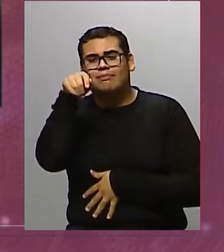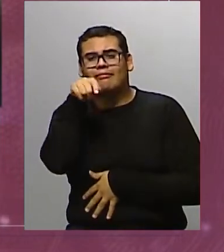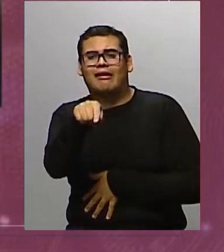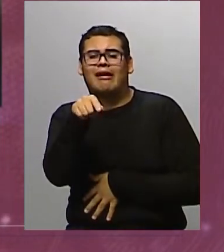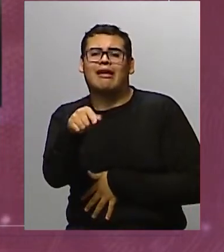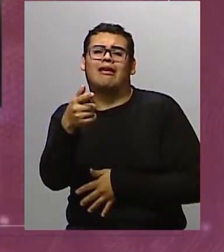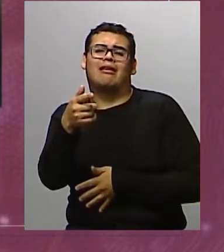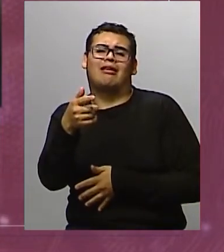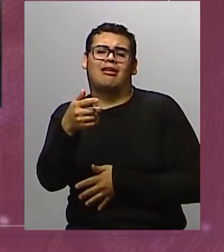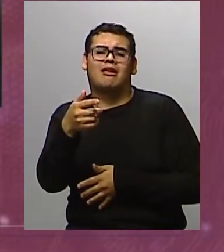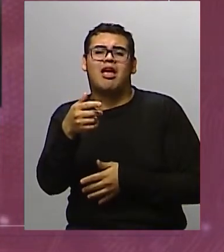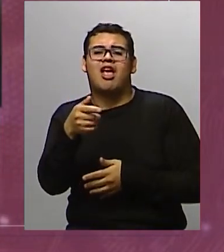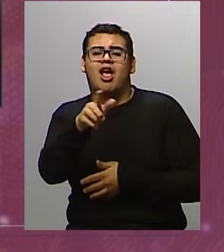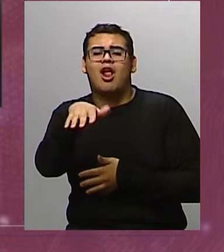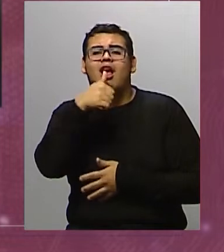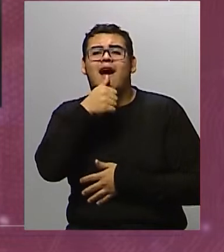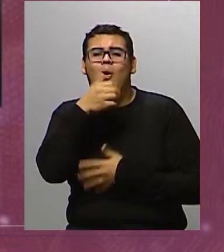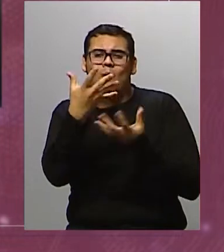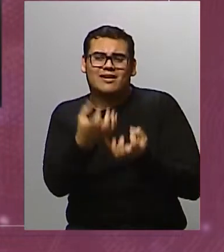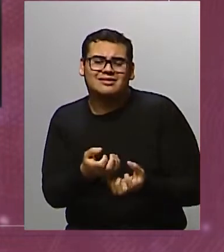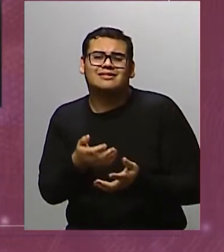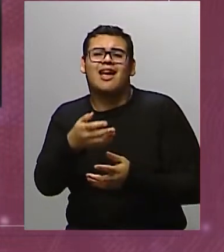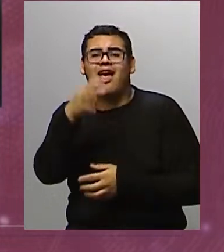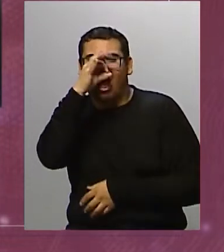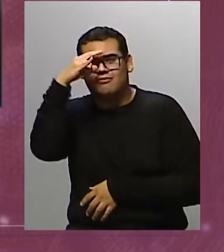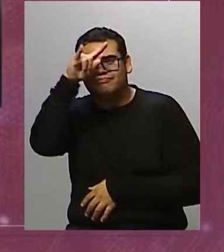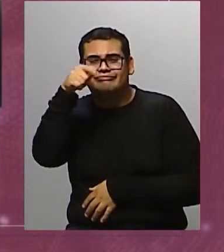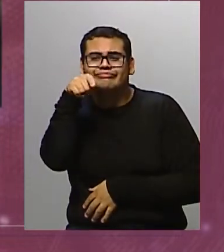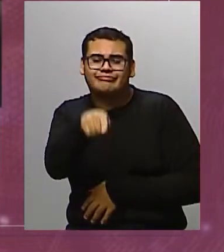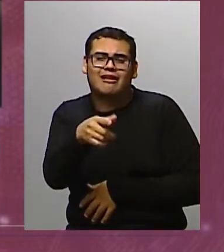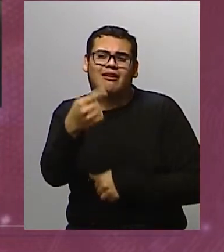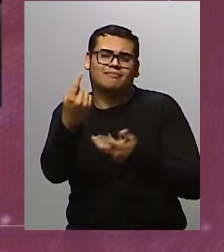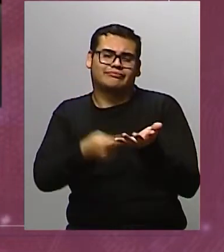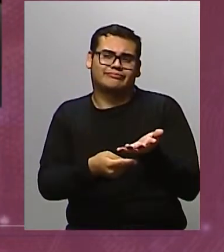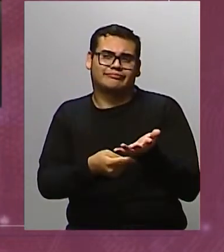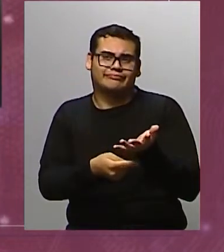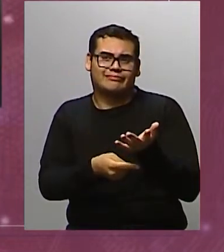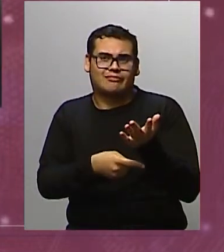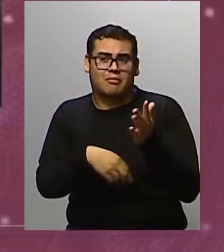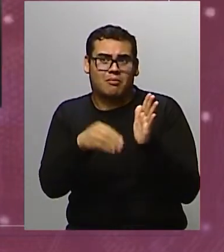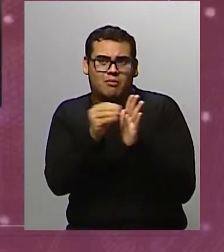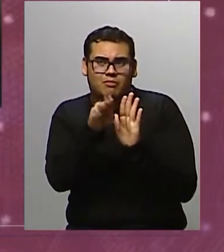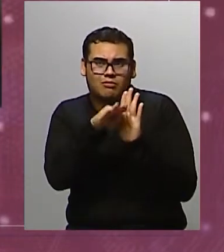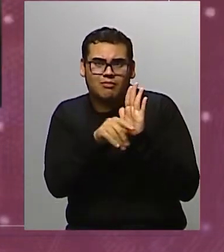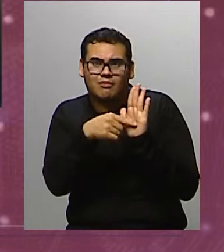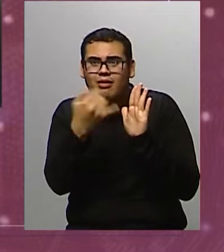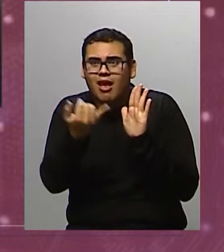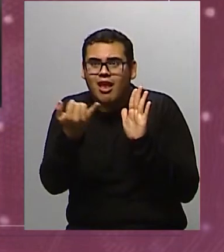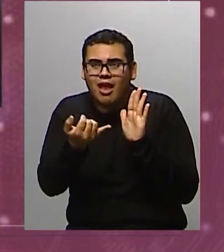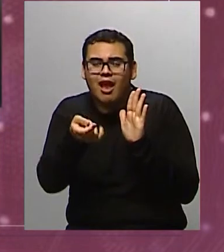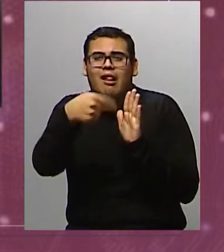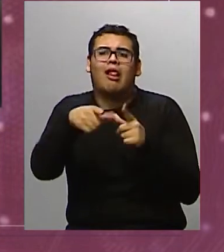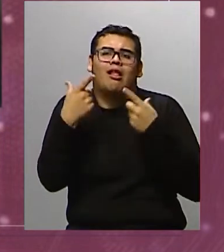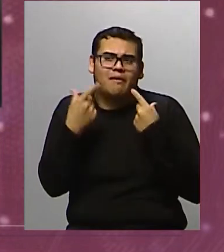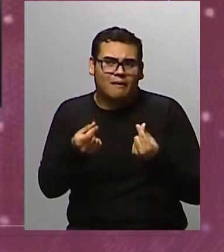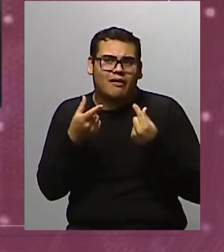laguna está seca, y bueno, y eso sí lo obtenemos en los informes, lo podemos ver, nos quejamos,